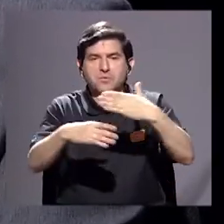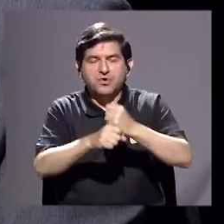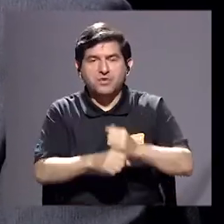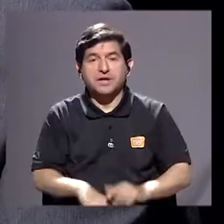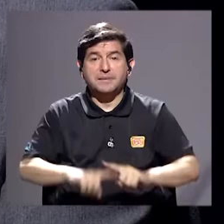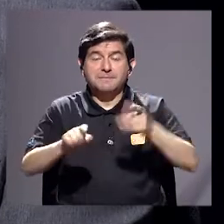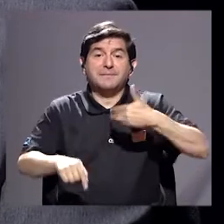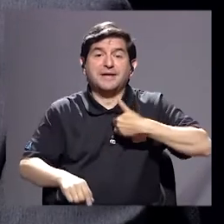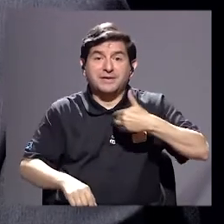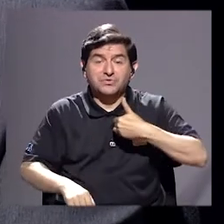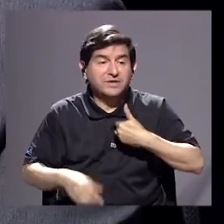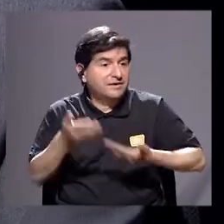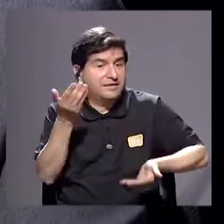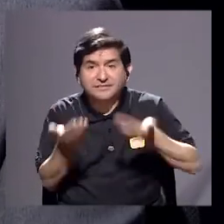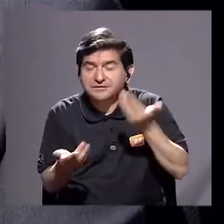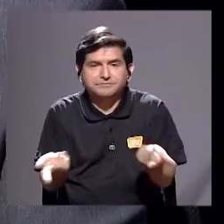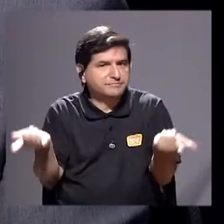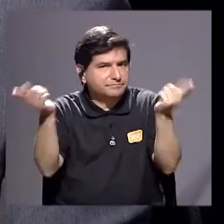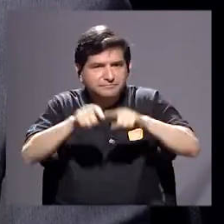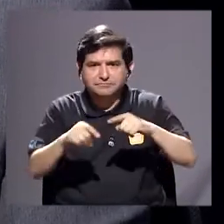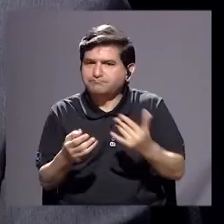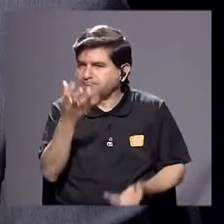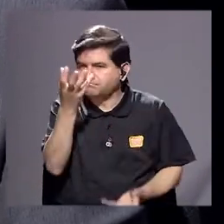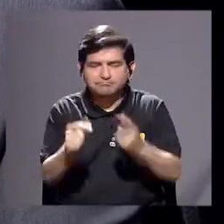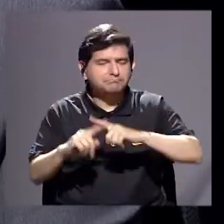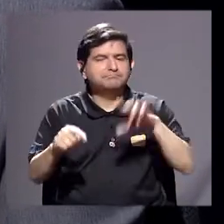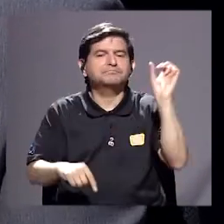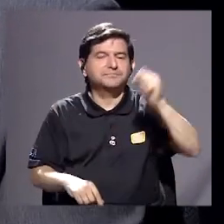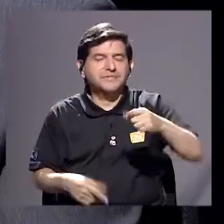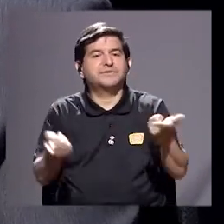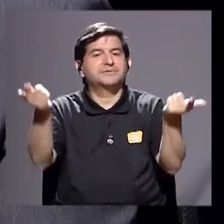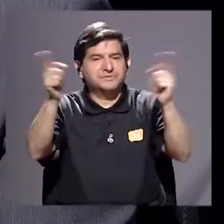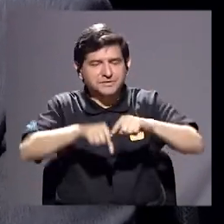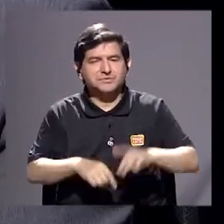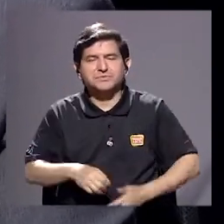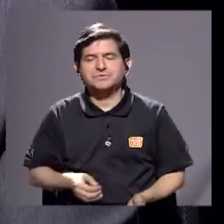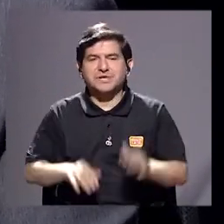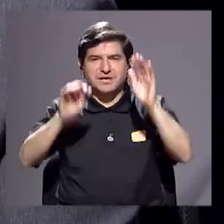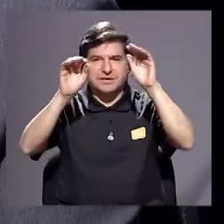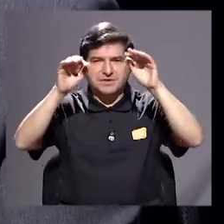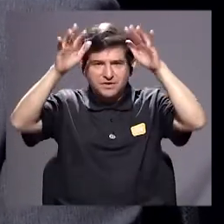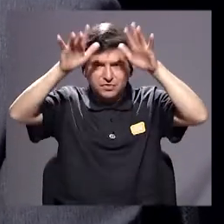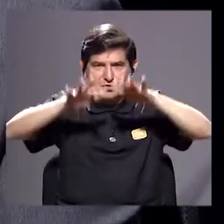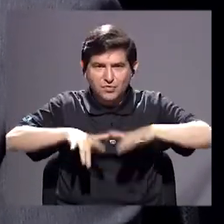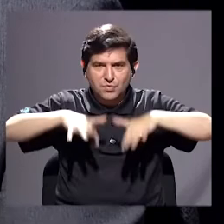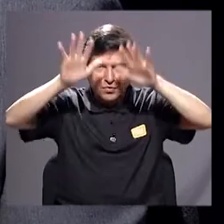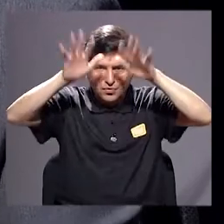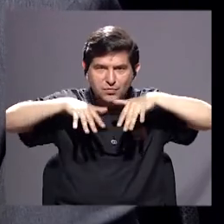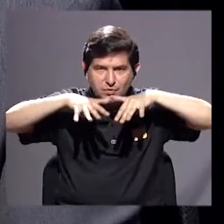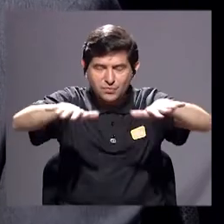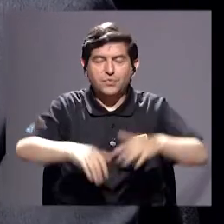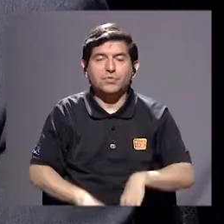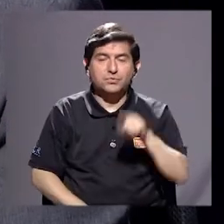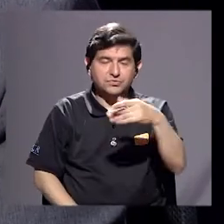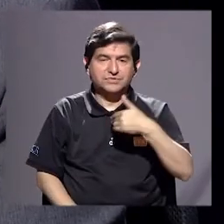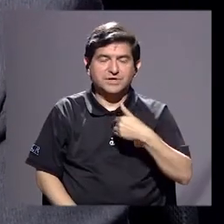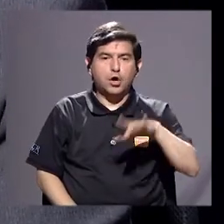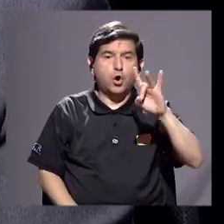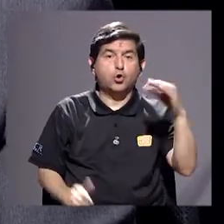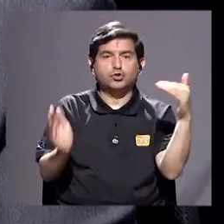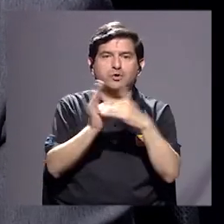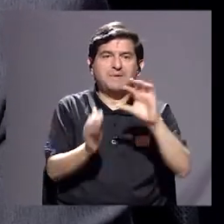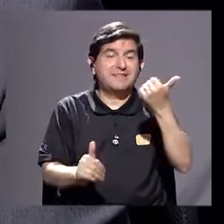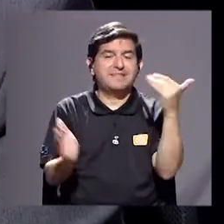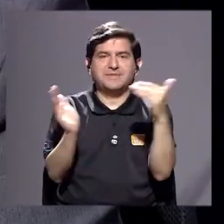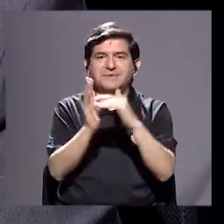tengamos por ejemplo no no es el caso de los incendios pero si es lo que nos pasa con inundaciones cuando usted tiene ocho mil diez mil personas afectadas